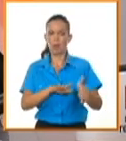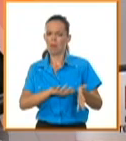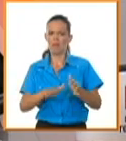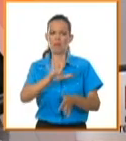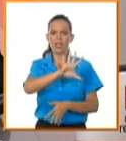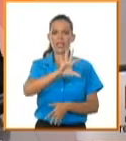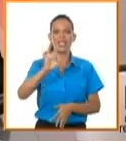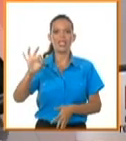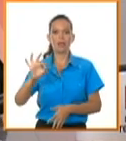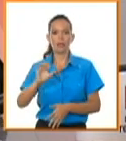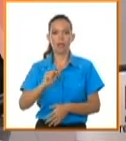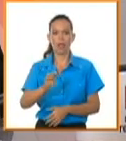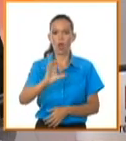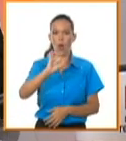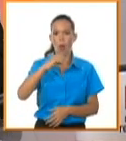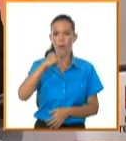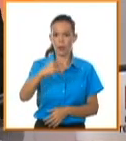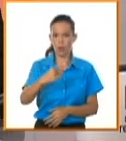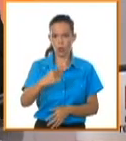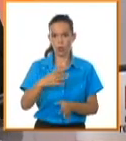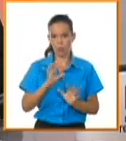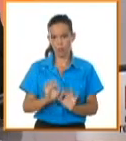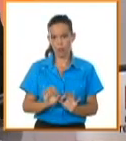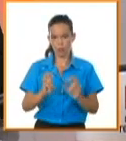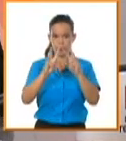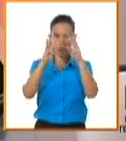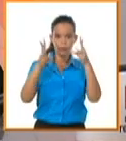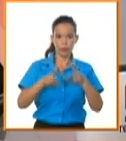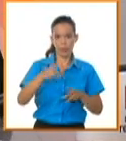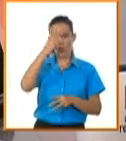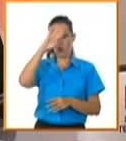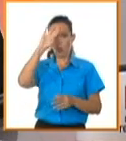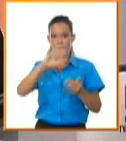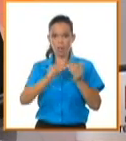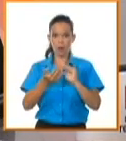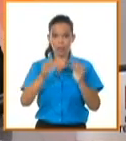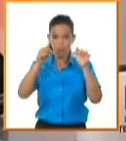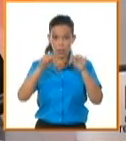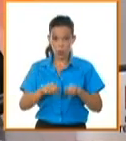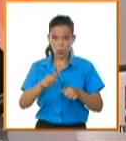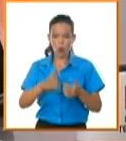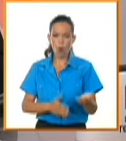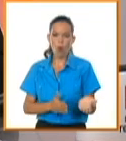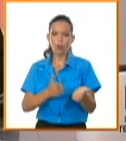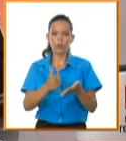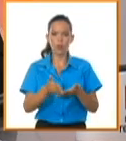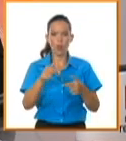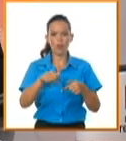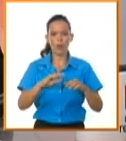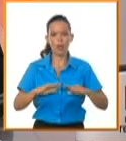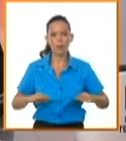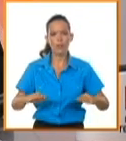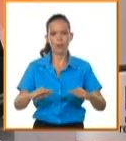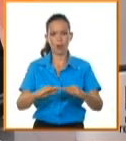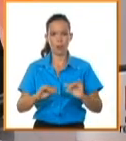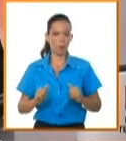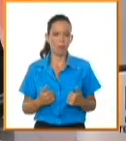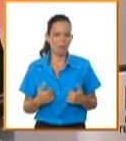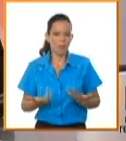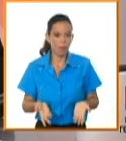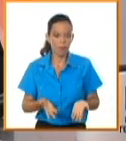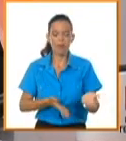en el foro debate de cubadebate y bueno hoy regresamos de nuevo a nuestra mesa redonda para continuar